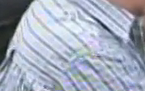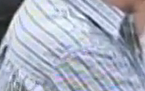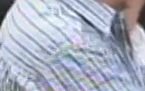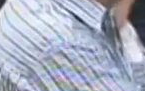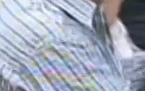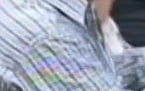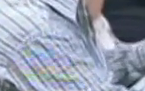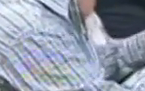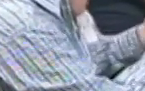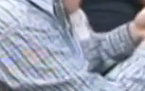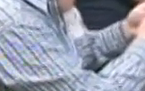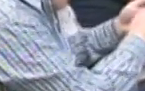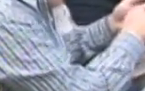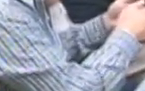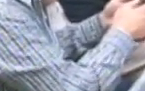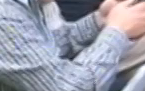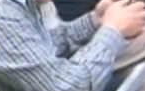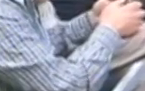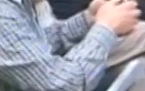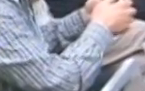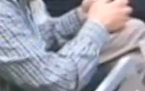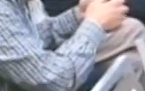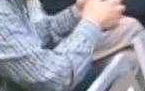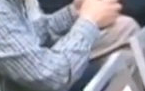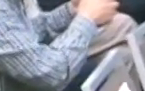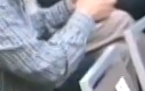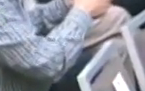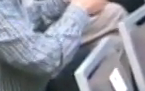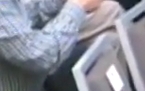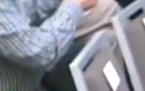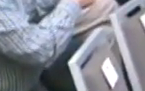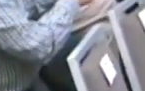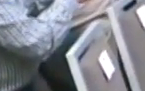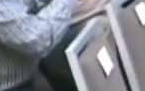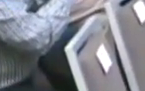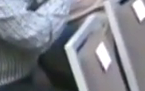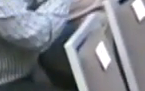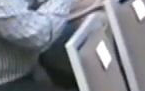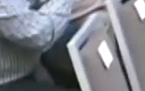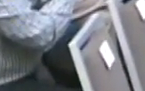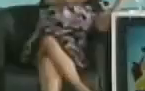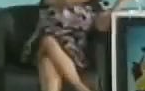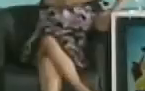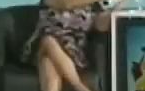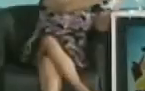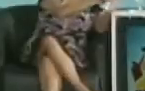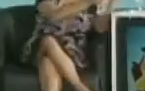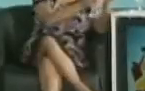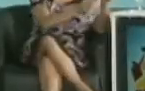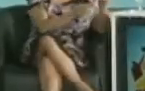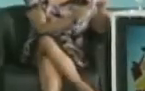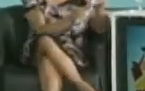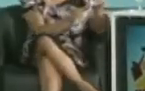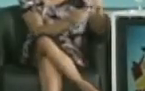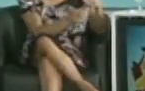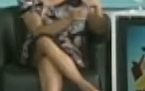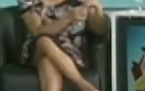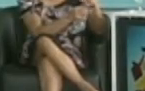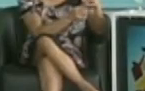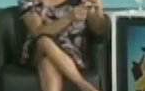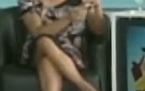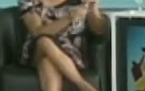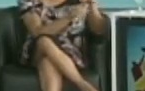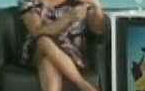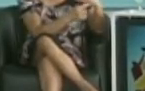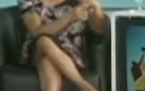solamente, sino por el propio ejército. No fue con gases lacrimógenos, no fue solo